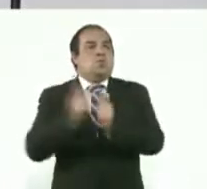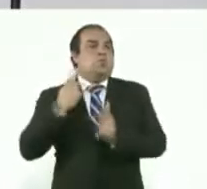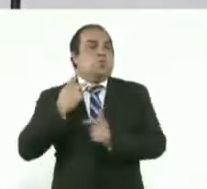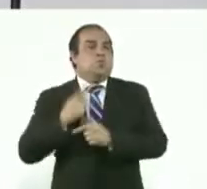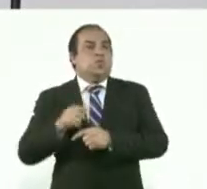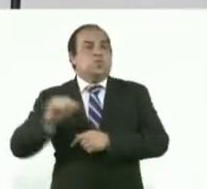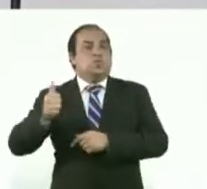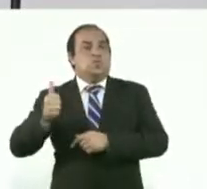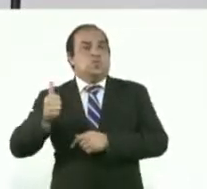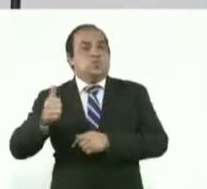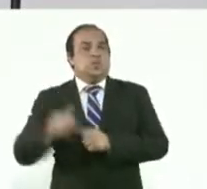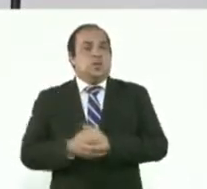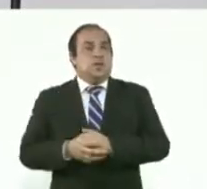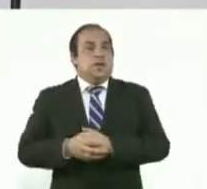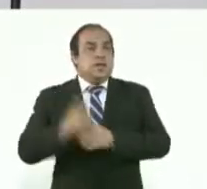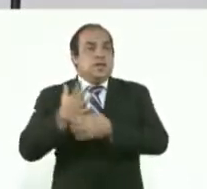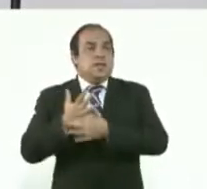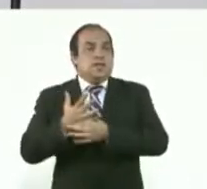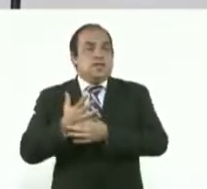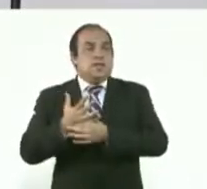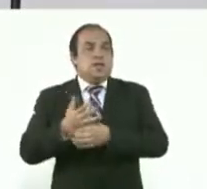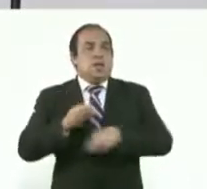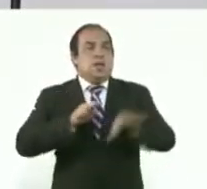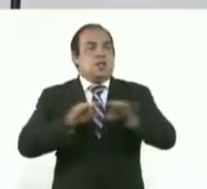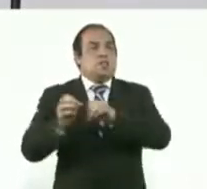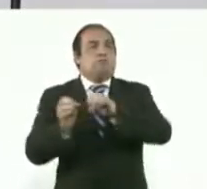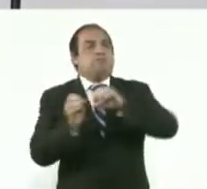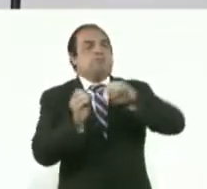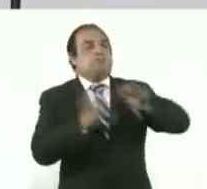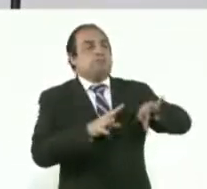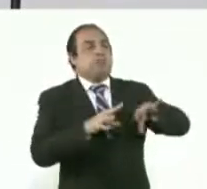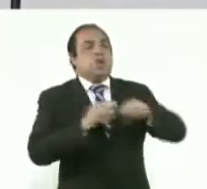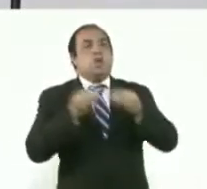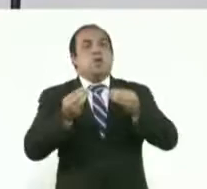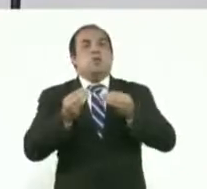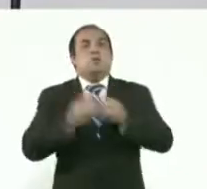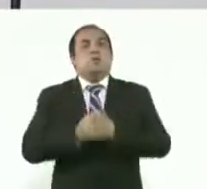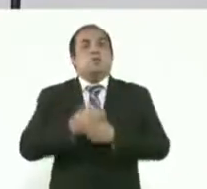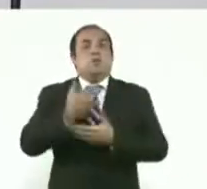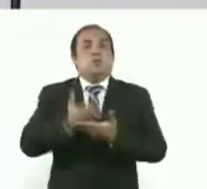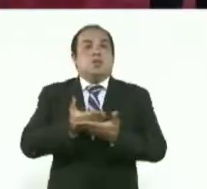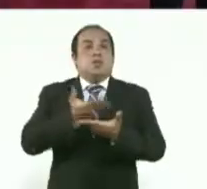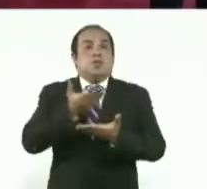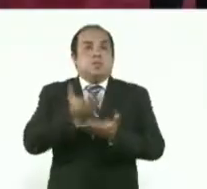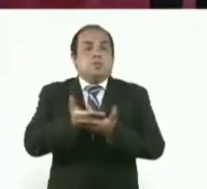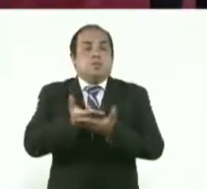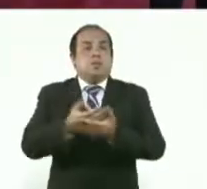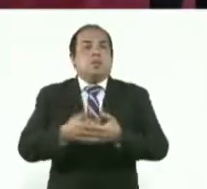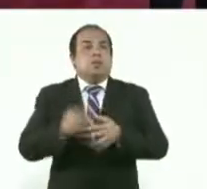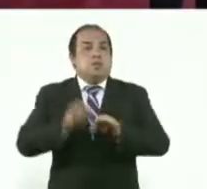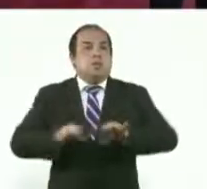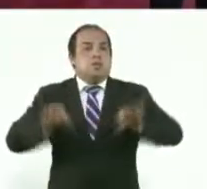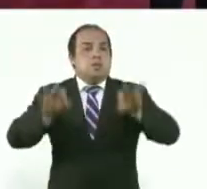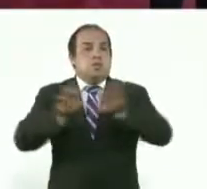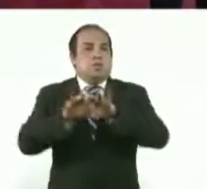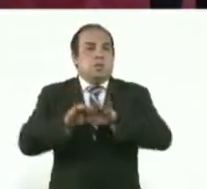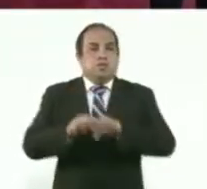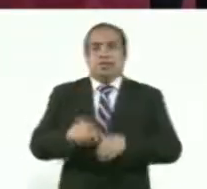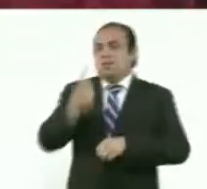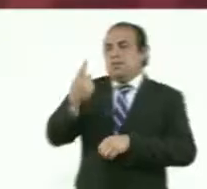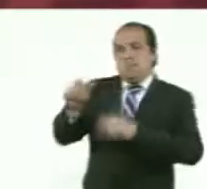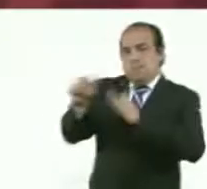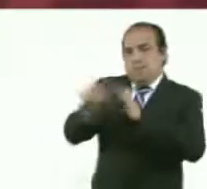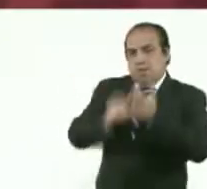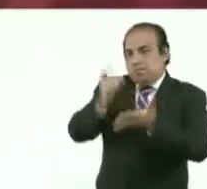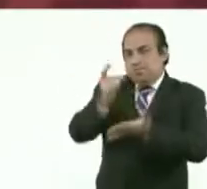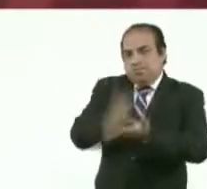esta medida porque señalan que están dejando botado el trabajo, incluso muchas iniciativas importantes para la ciudad. Sí, es un mes